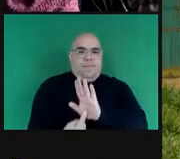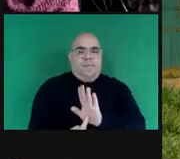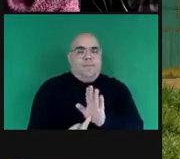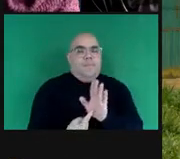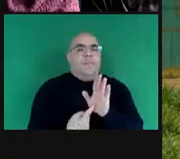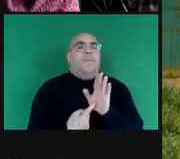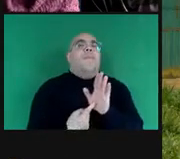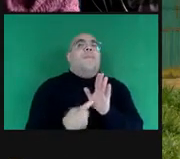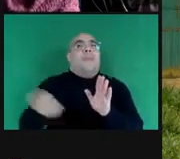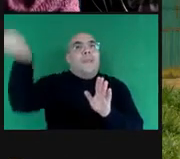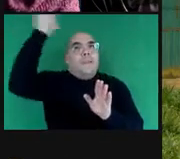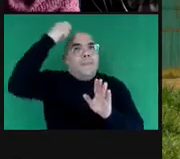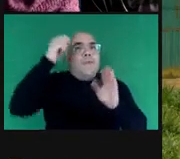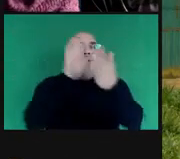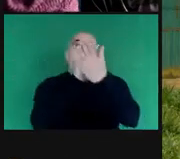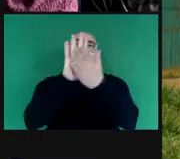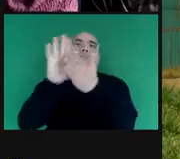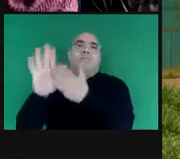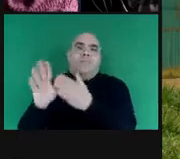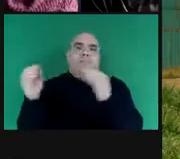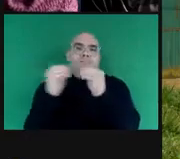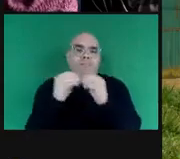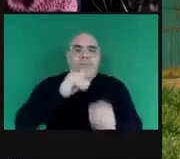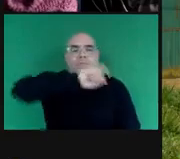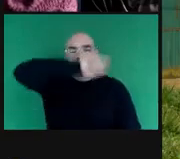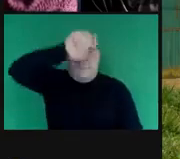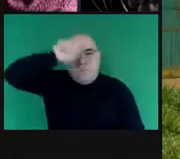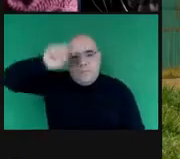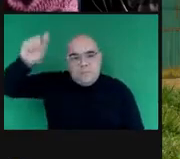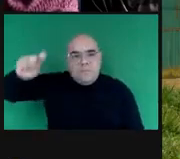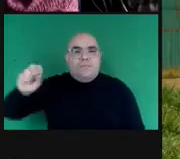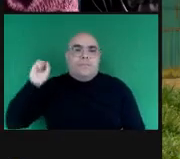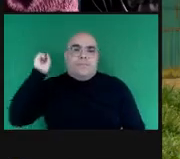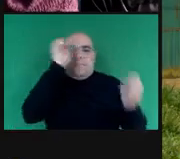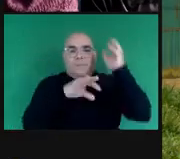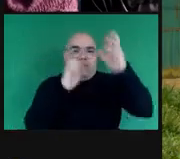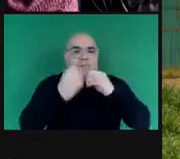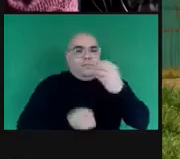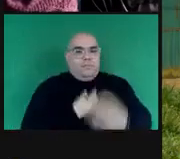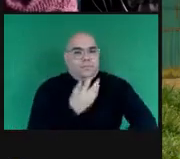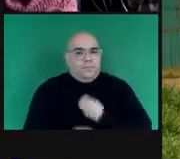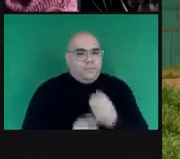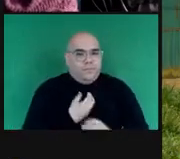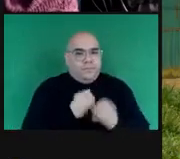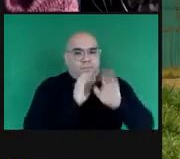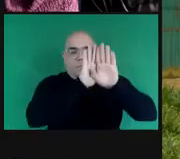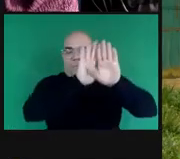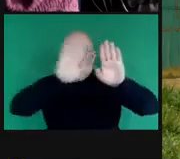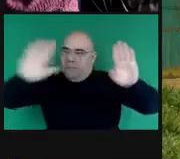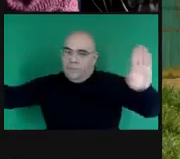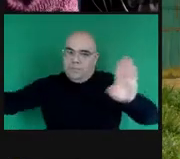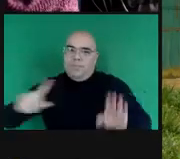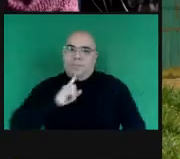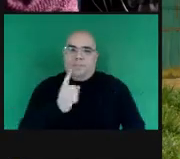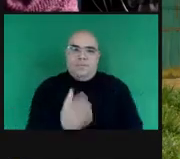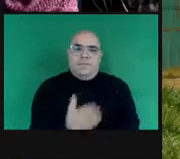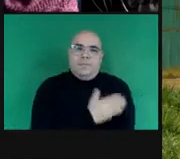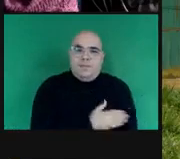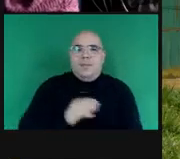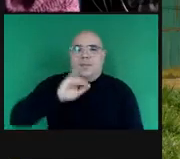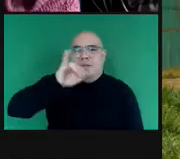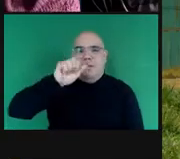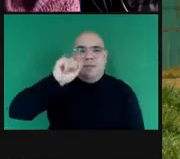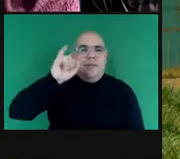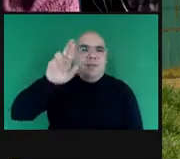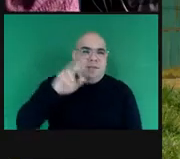tangible y cómo el muralismo, cómo el graffiti, cómo la expresión en la pared, que de hecho lo decía un poco Yair, es la expresión casi